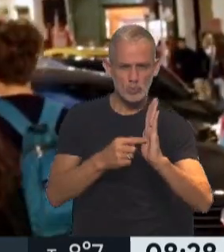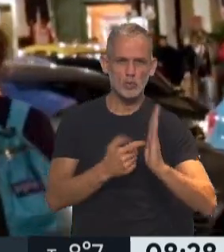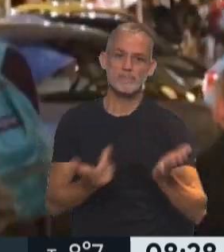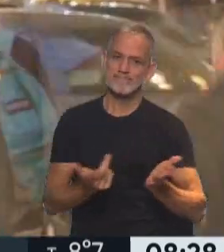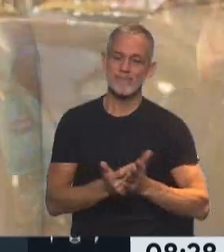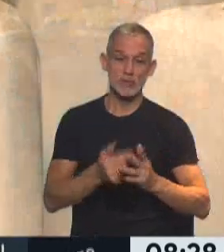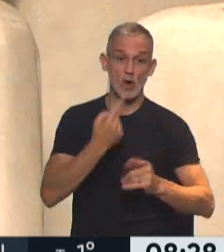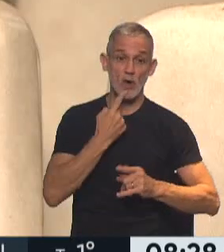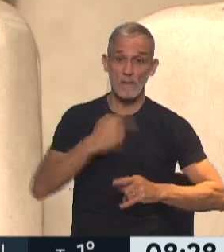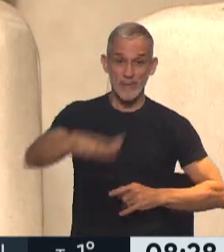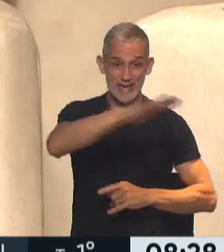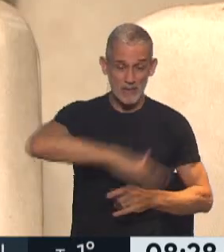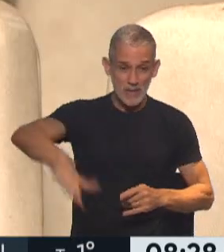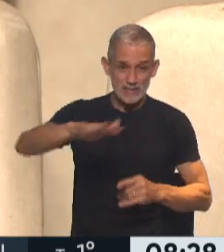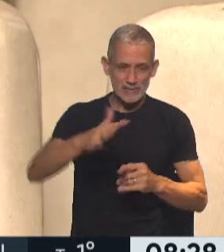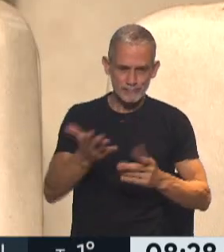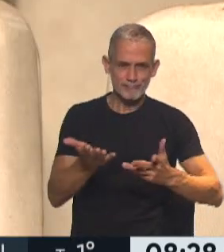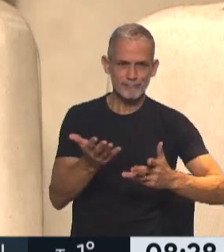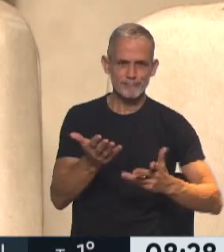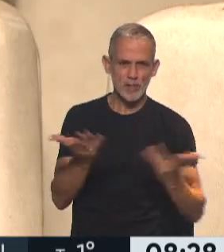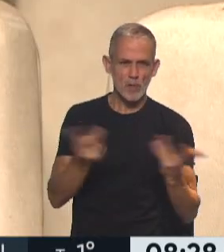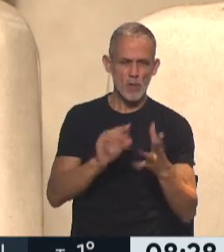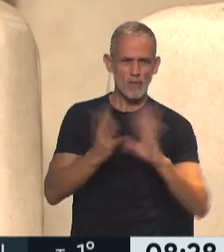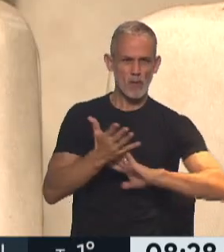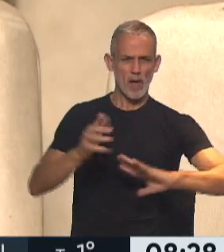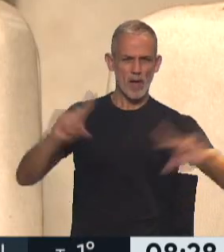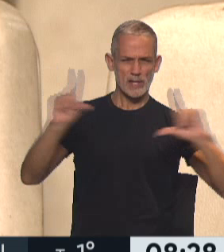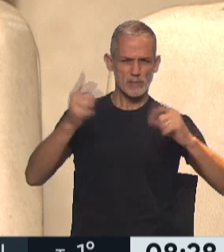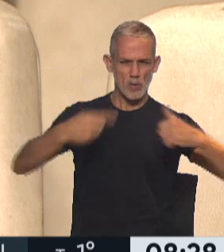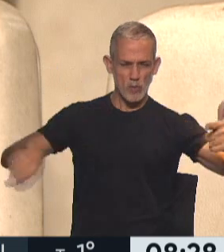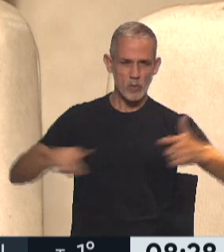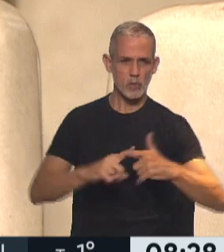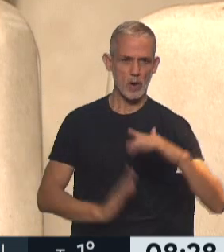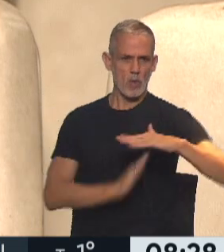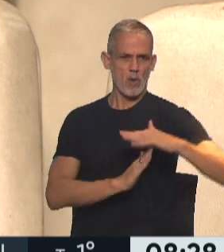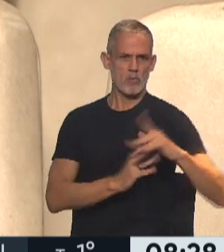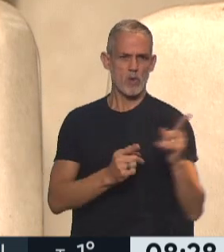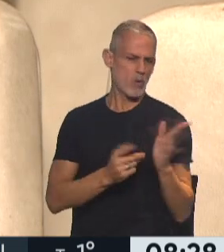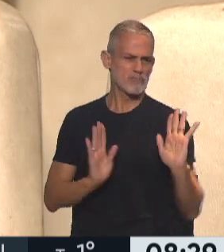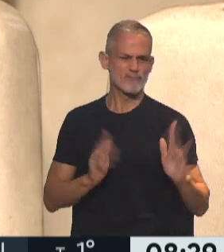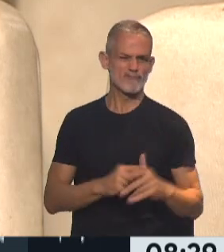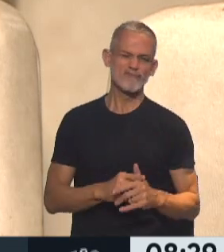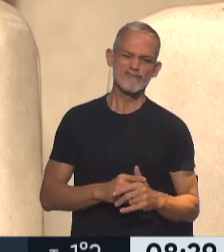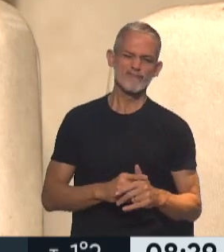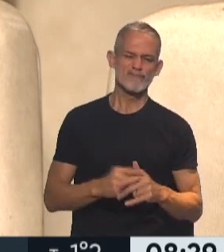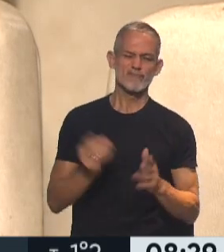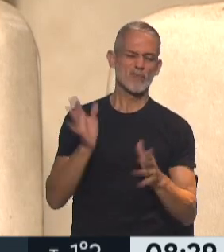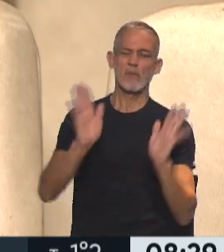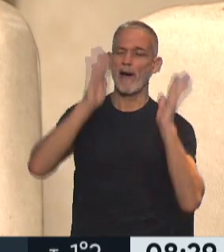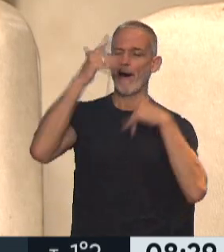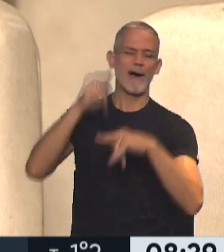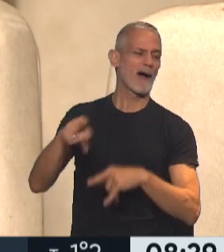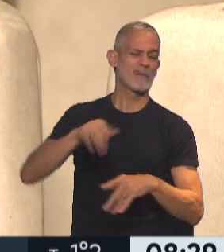los pibes y las pibas, a través de los diferentes tipos de medios de comunicación hegemónicos, por momentos se los estigmatizaba, se